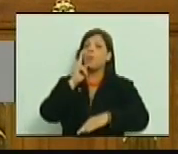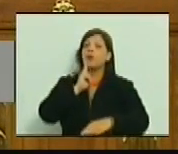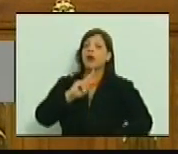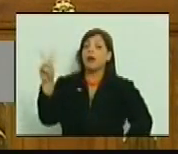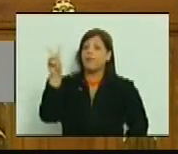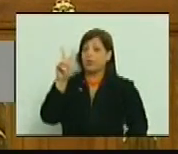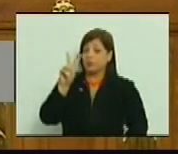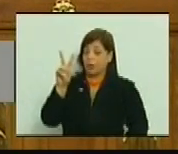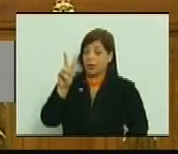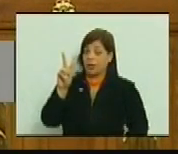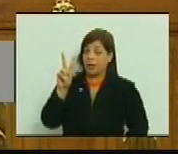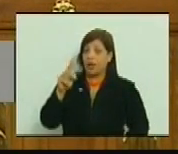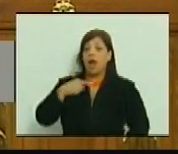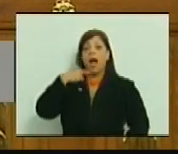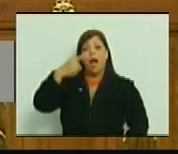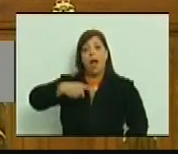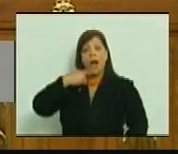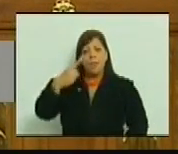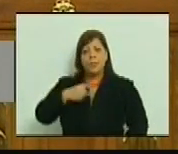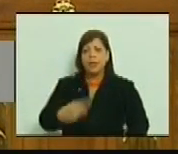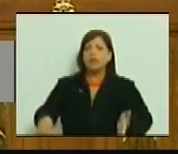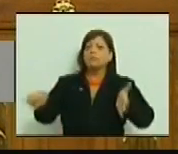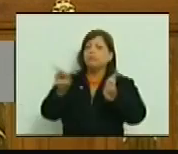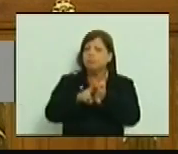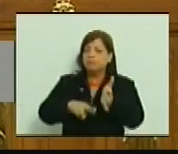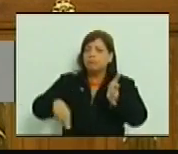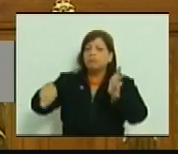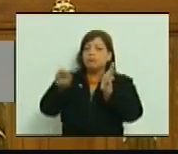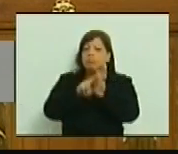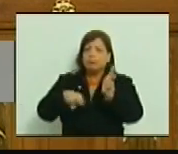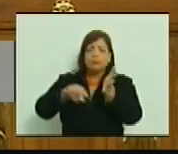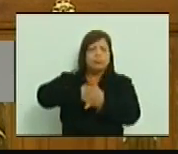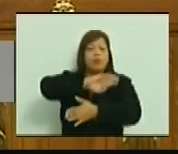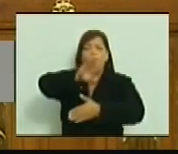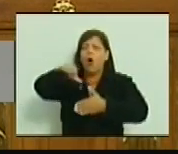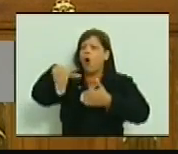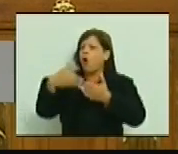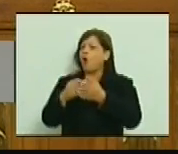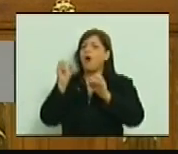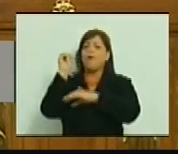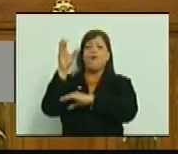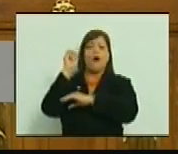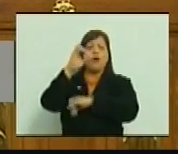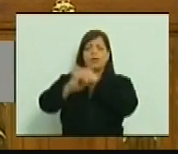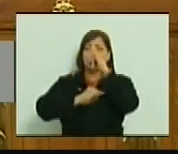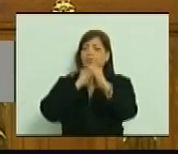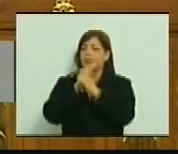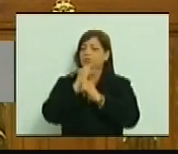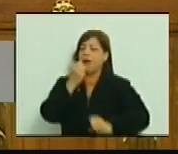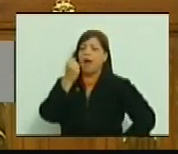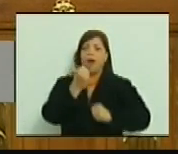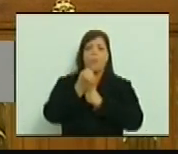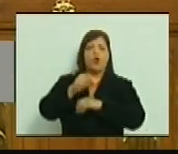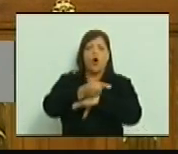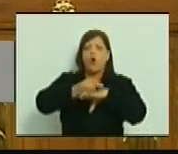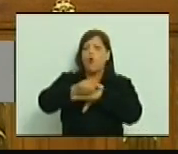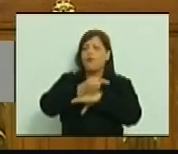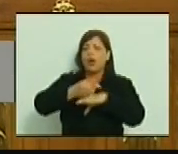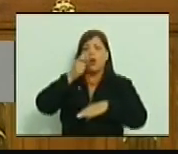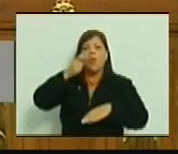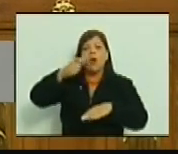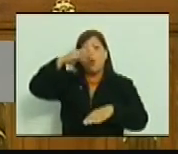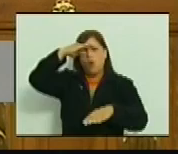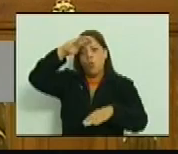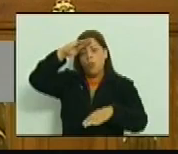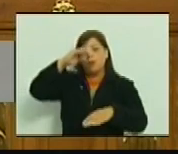de Venezuela ha expresado de manera reiterada en todos los foros internacionales su respaldo al gobierno y al pueblo